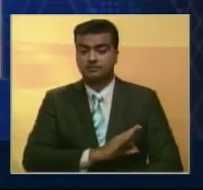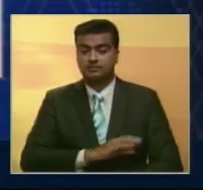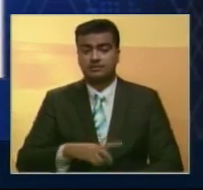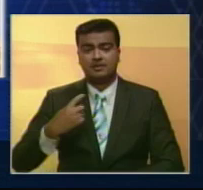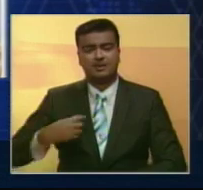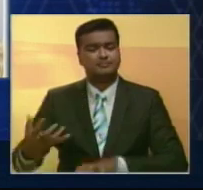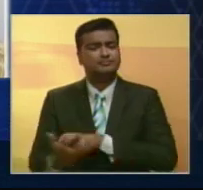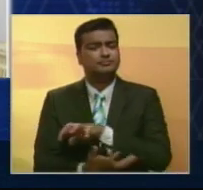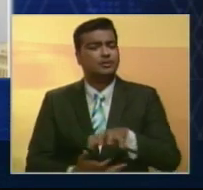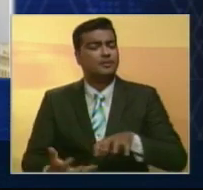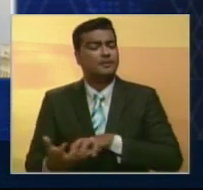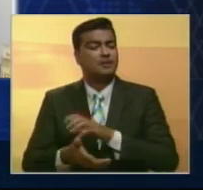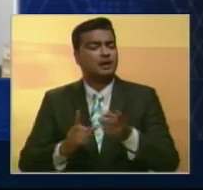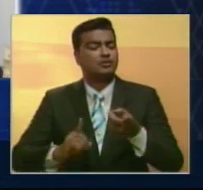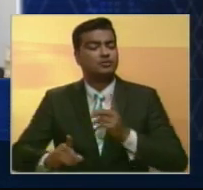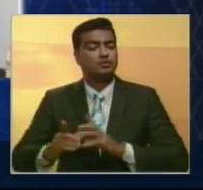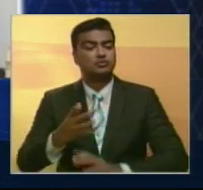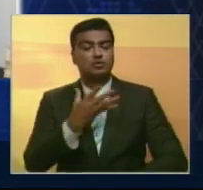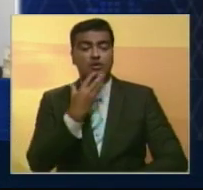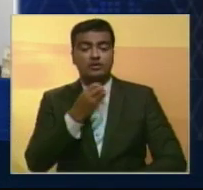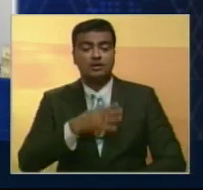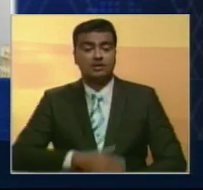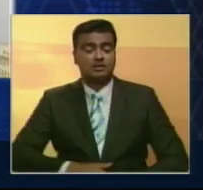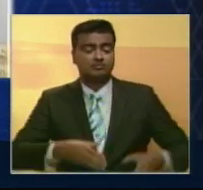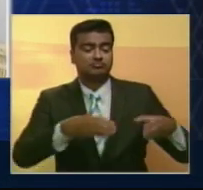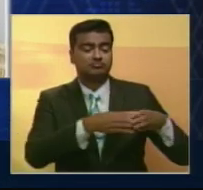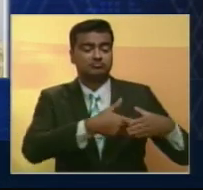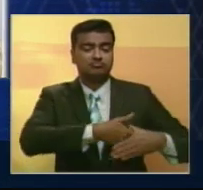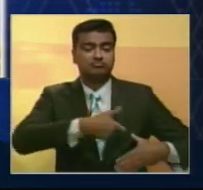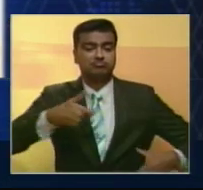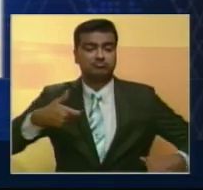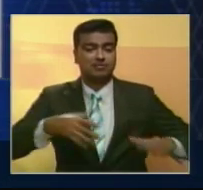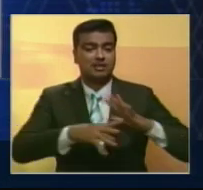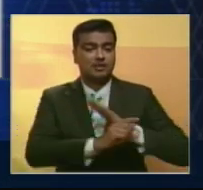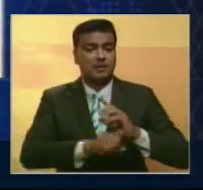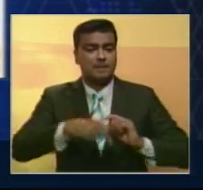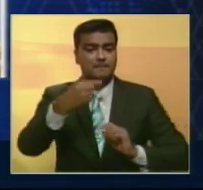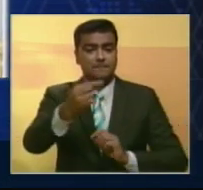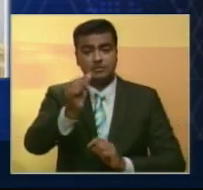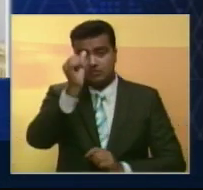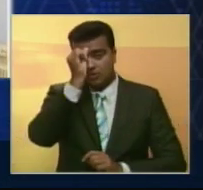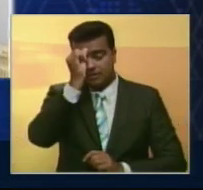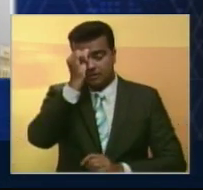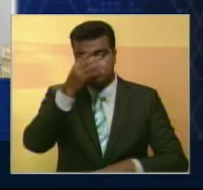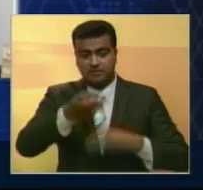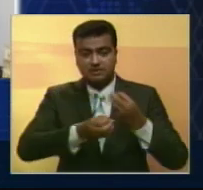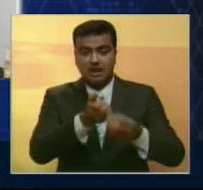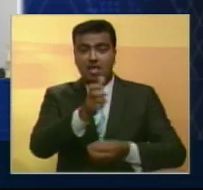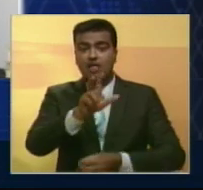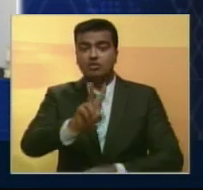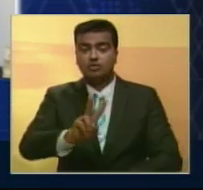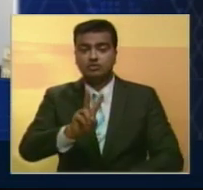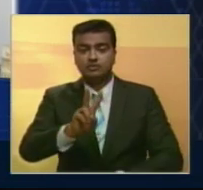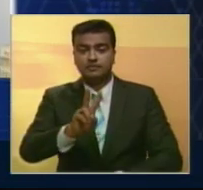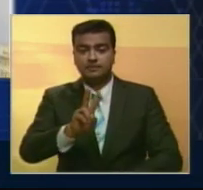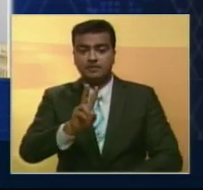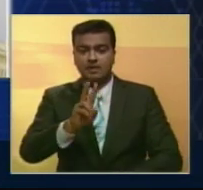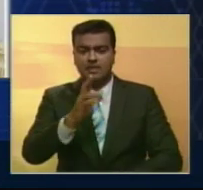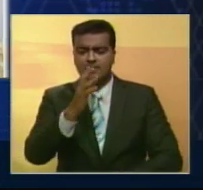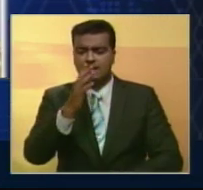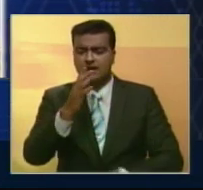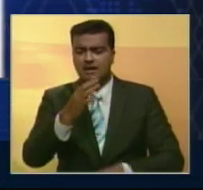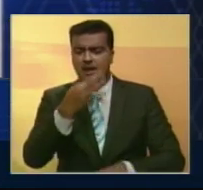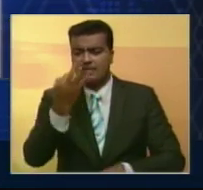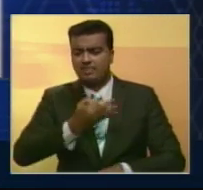una crisis porque algunos jóvenes están en bandas delictivas. Indicó que el próximo domingo se realizará a las 12 del mediodía en la Catedral de